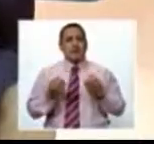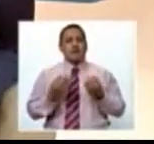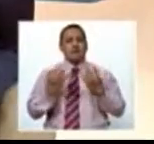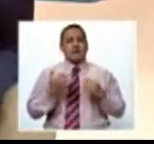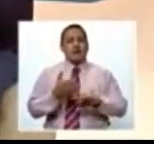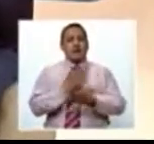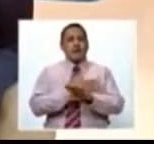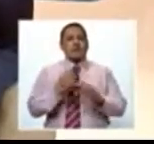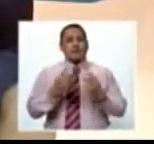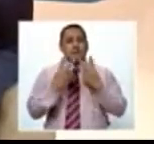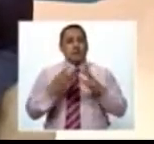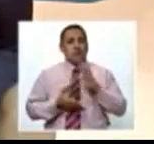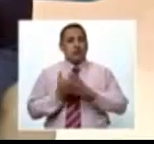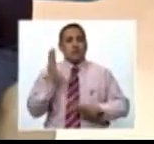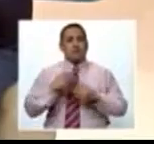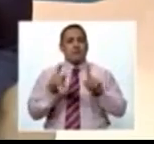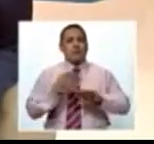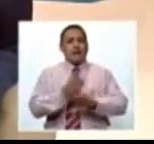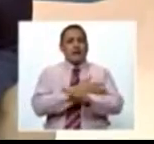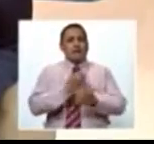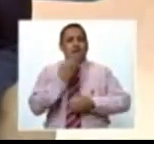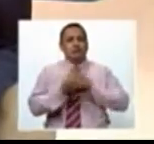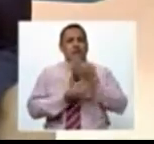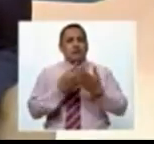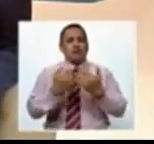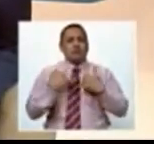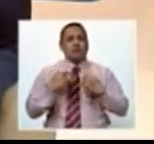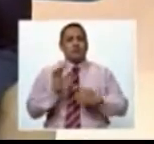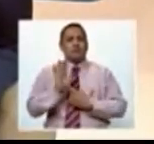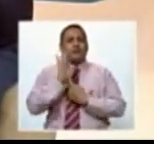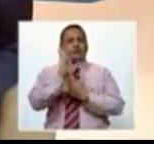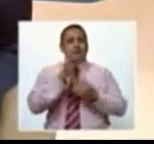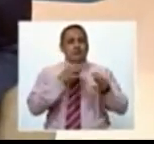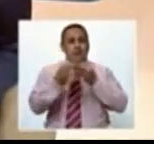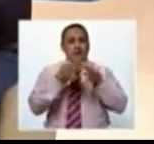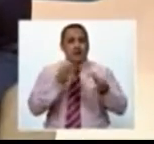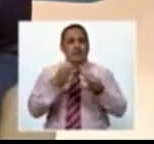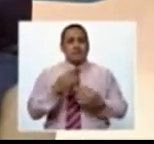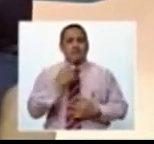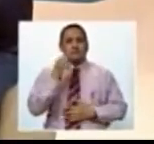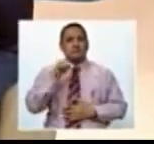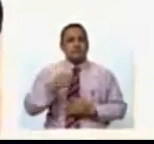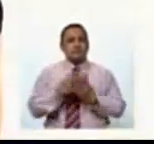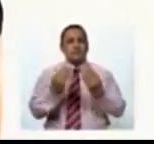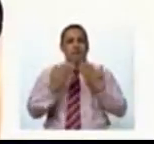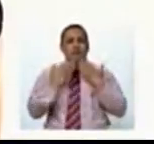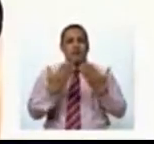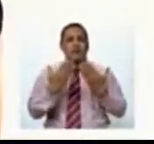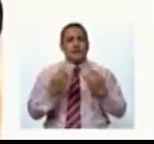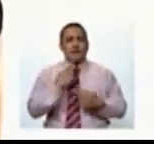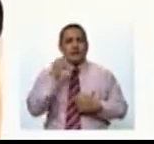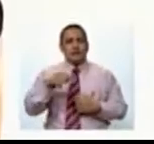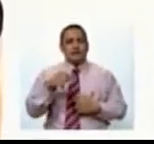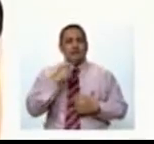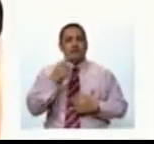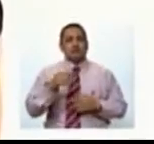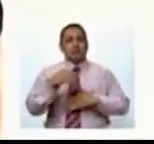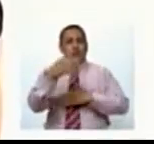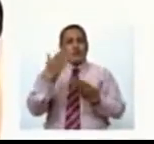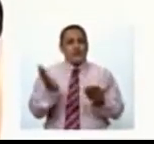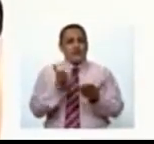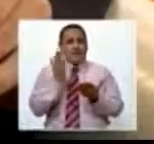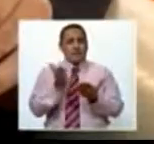clarísimo. Entonces nos vamos, pero antes vamos a comentar, tenemos una publicación para comentar, Felipe. Sí, muchas gracias, Rocío. Este es un libro